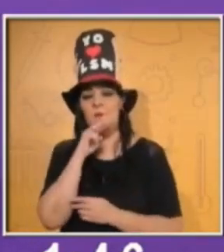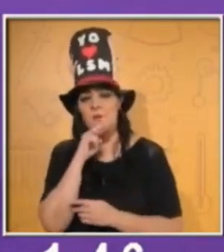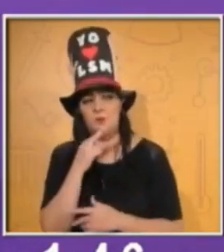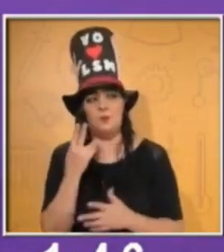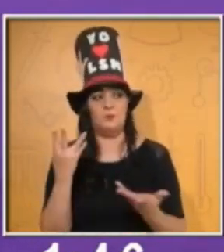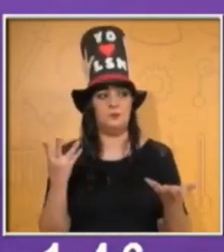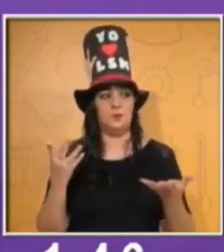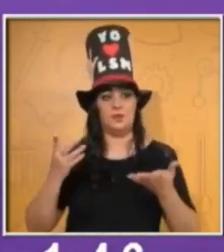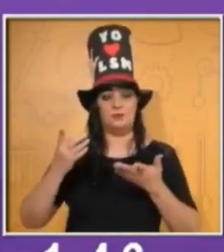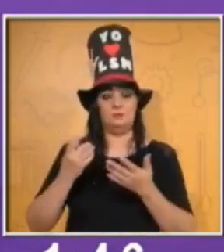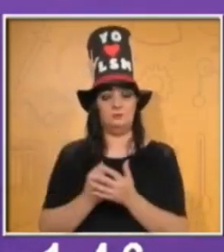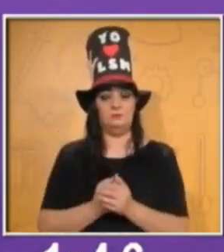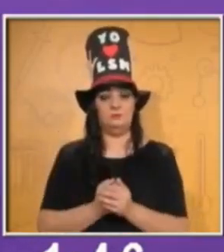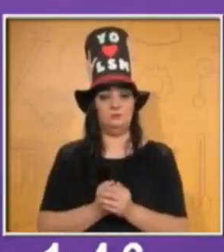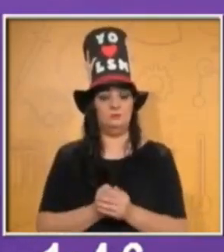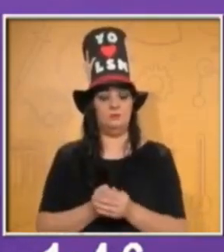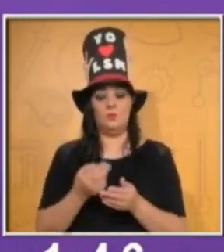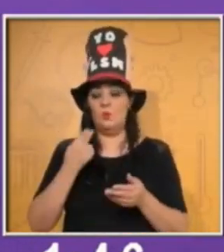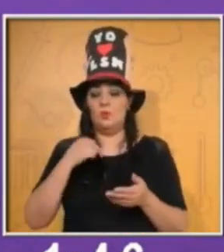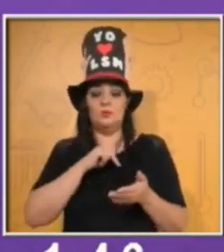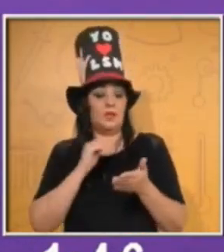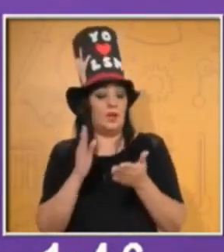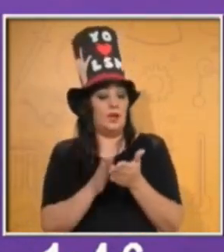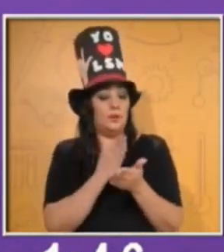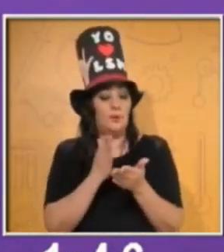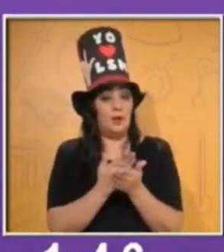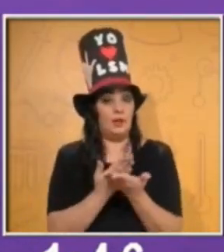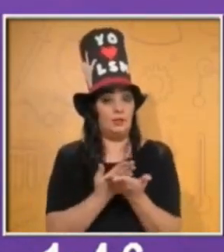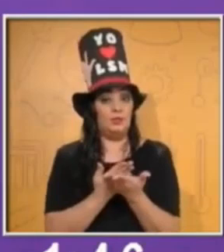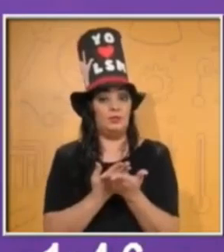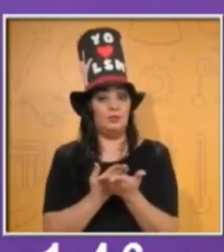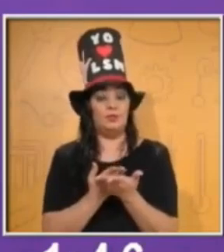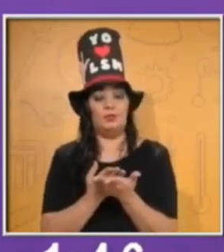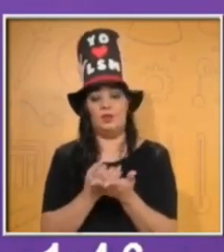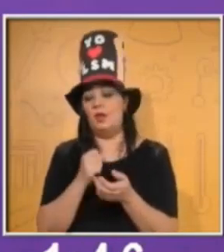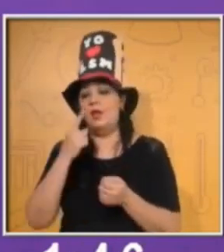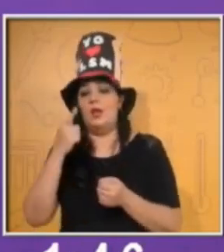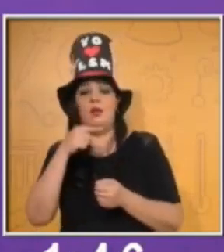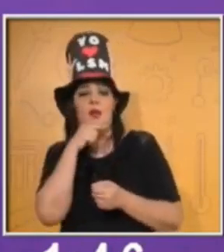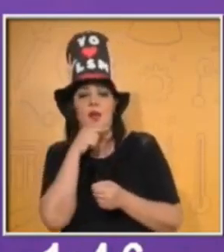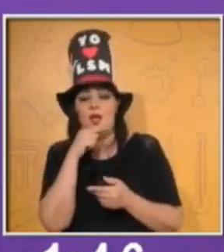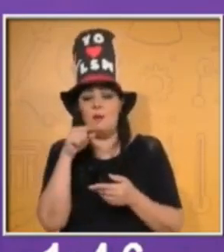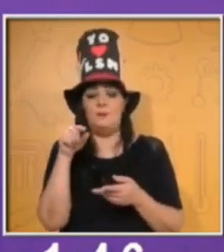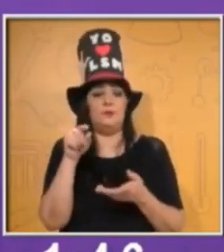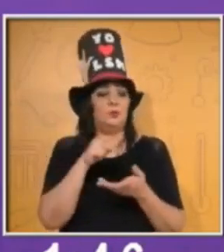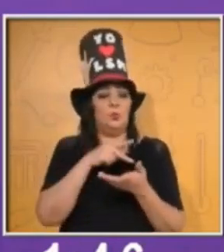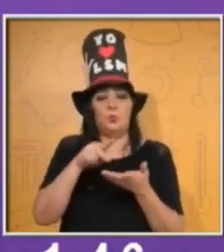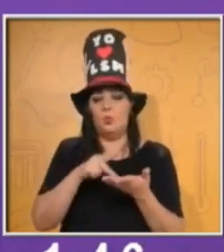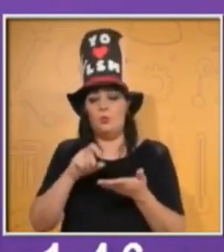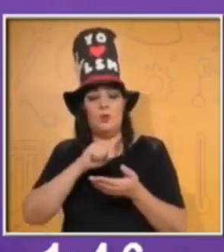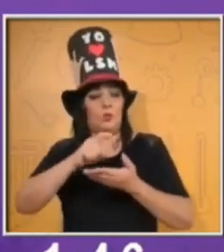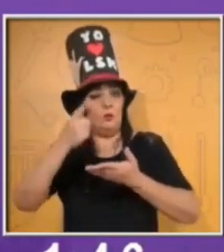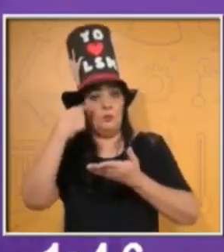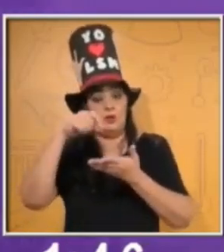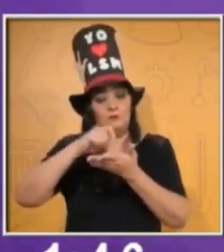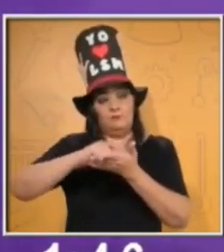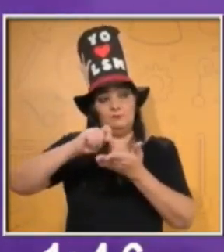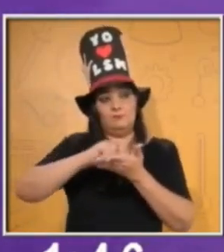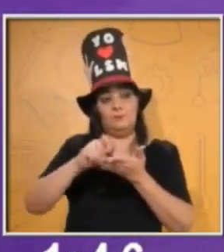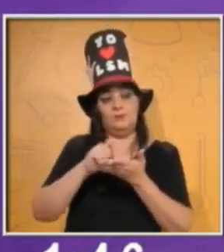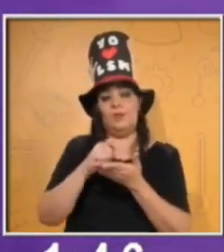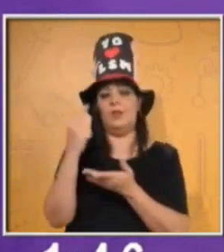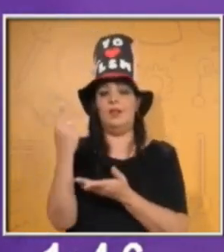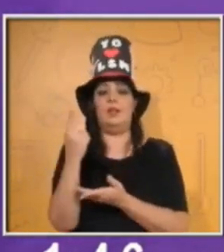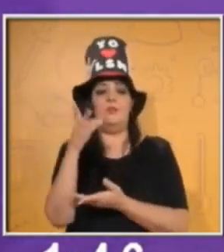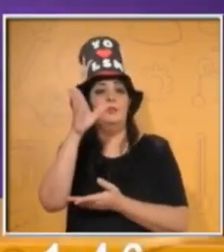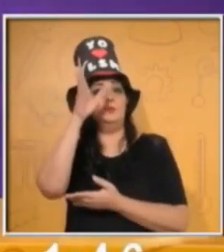tomar nuestra libreta, algo con qué apuntar para registrar el aprendizaje esperado para esta materia